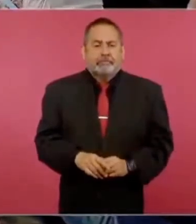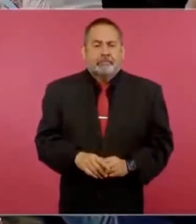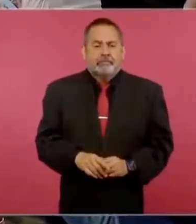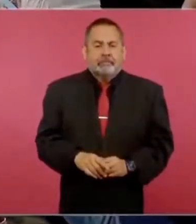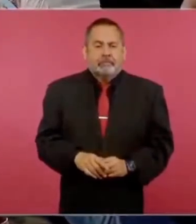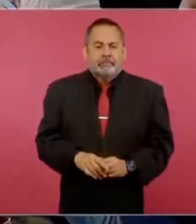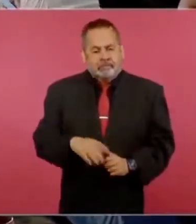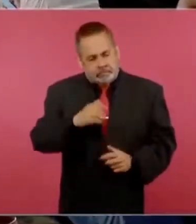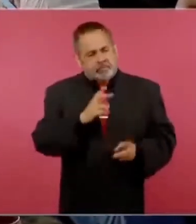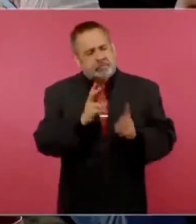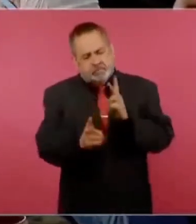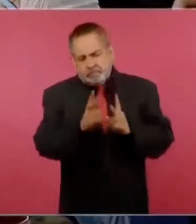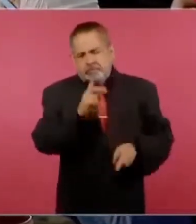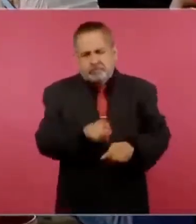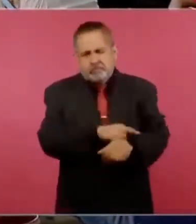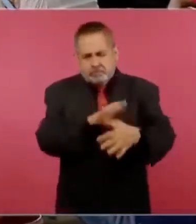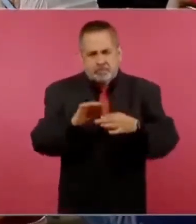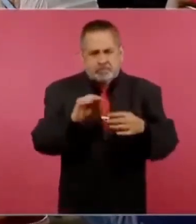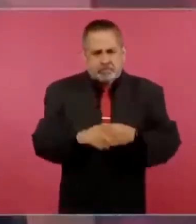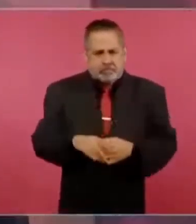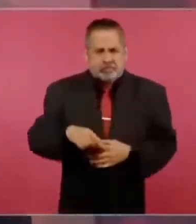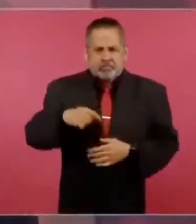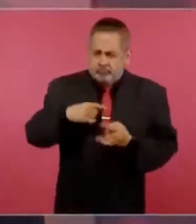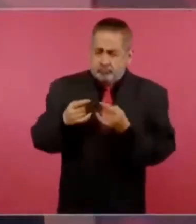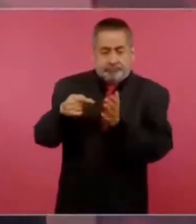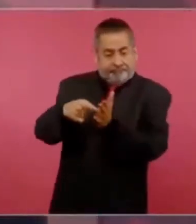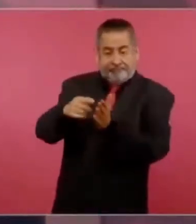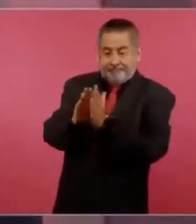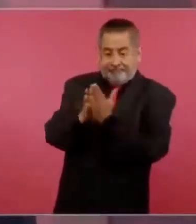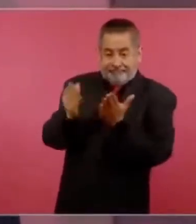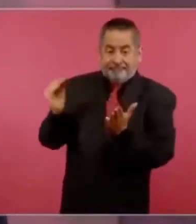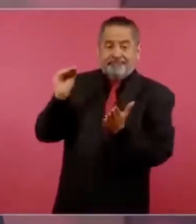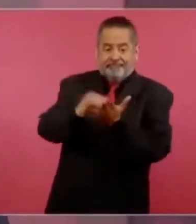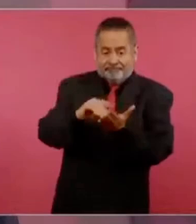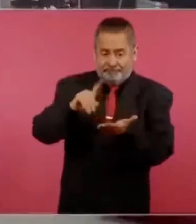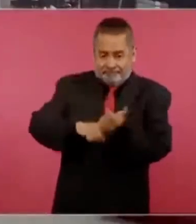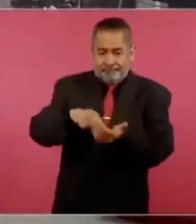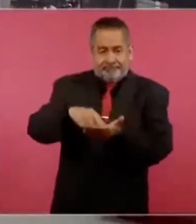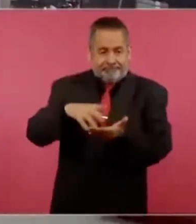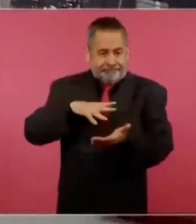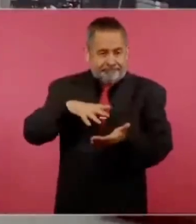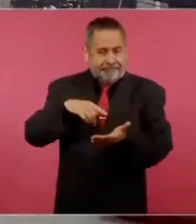Y platicamos, incluso aquí lo cuento.